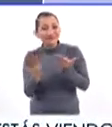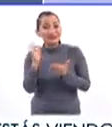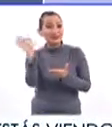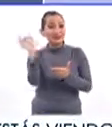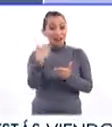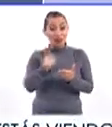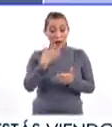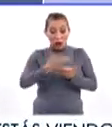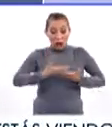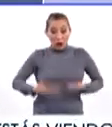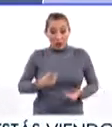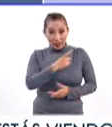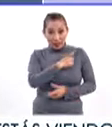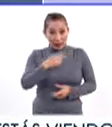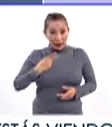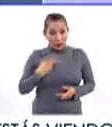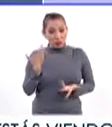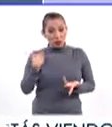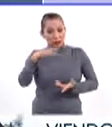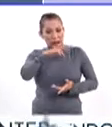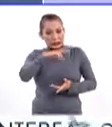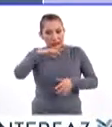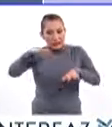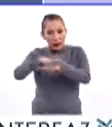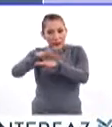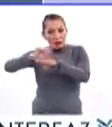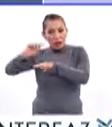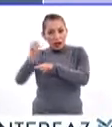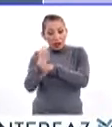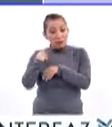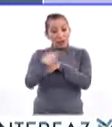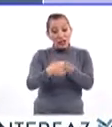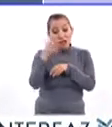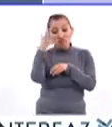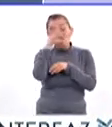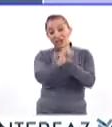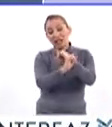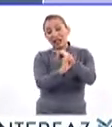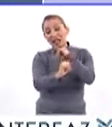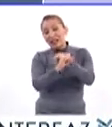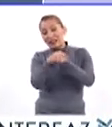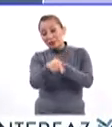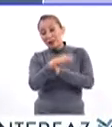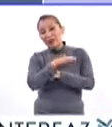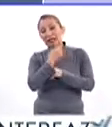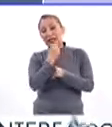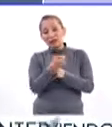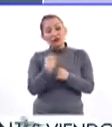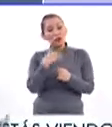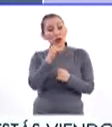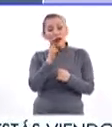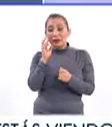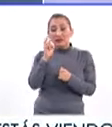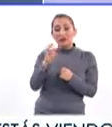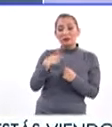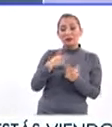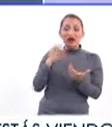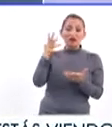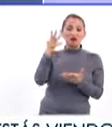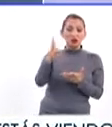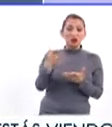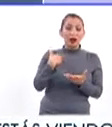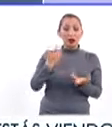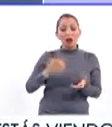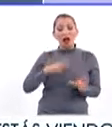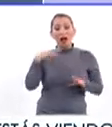no actuamos ahora para mantenernos al ritmo de los cambios, los riesgos en línea pueden llevar a que los niños vulnerables sean más susceptibles a